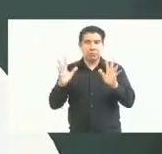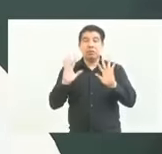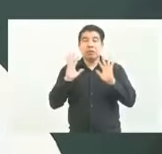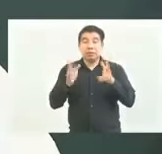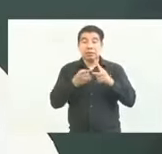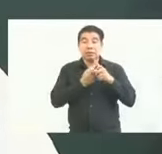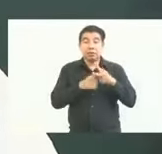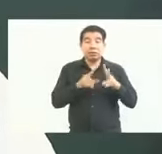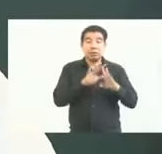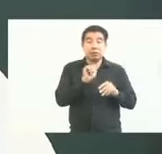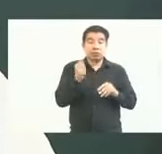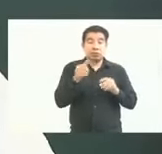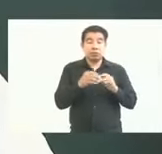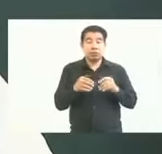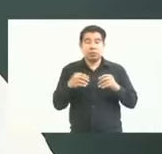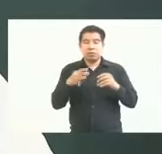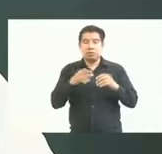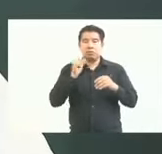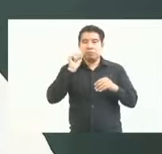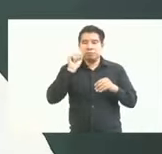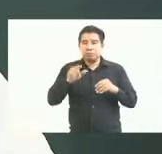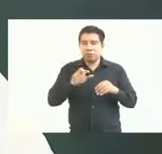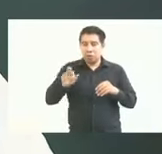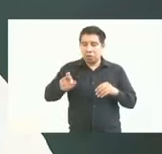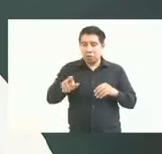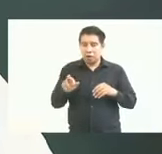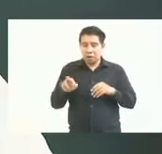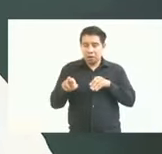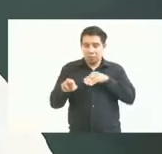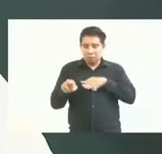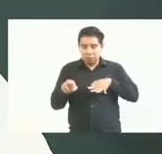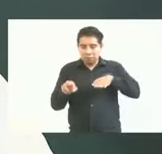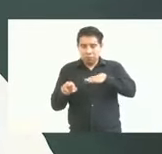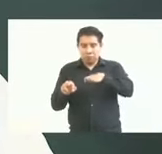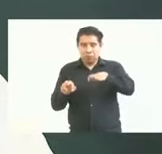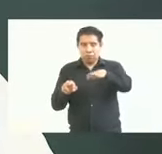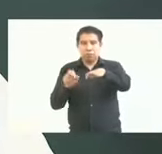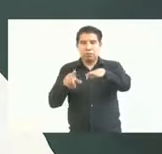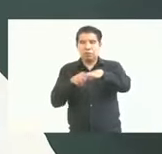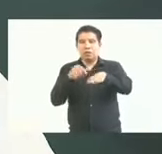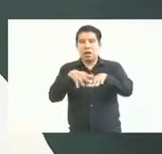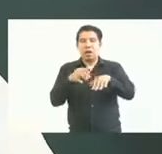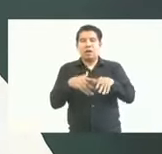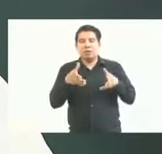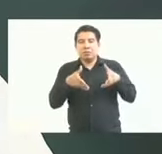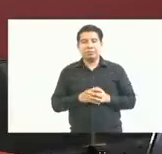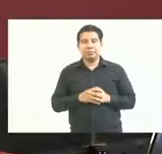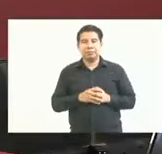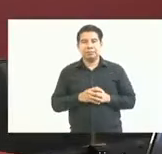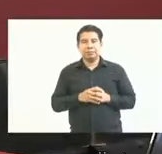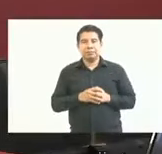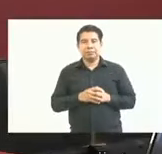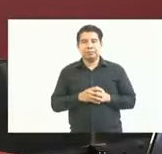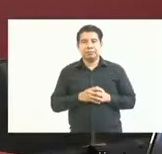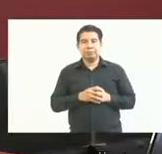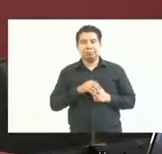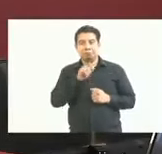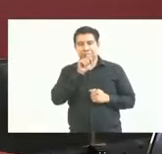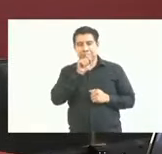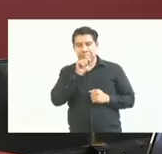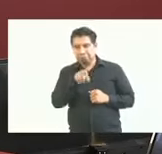modernización del malecón de la ciudad de Villahermosa.